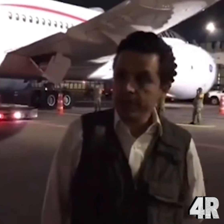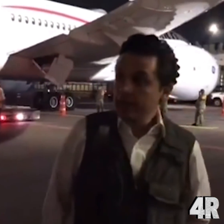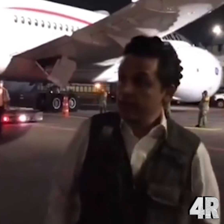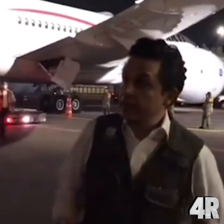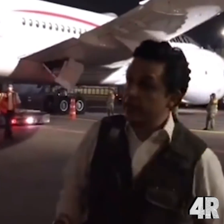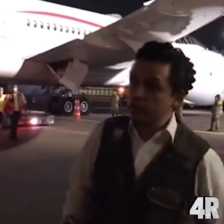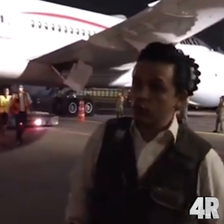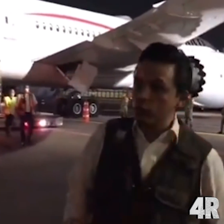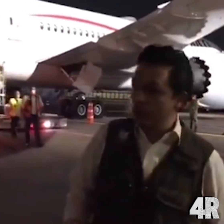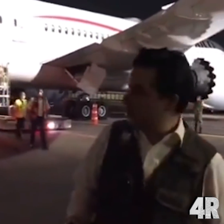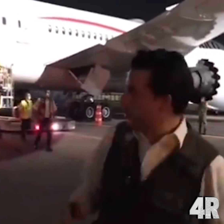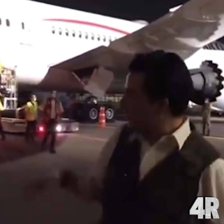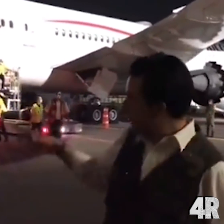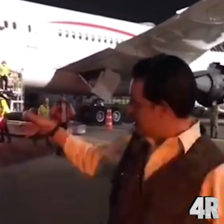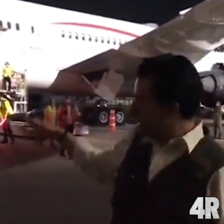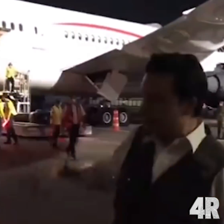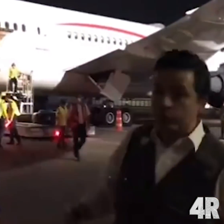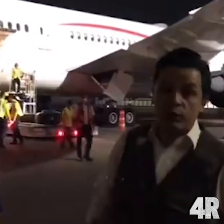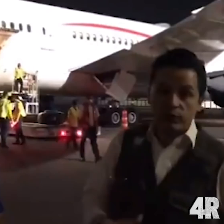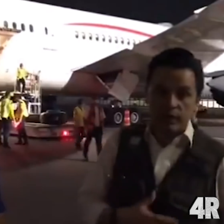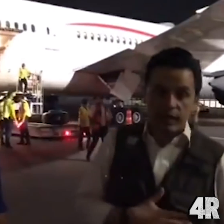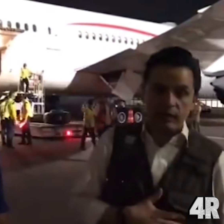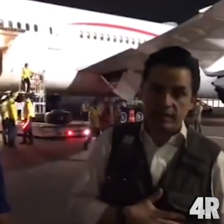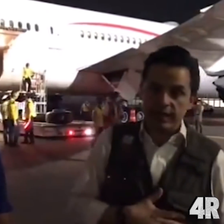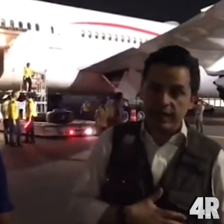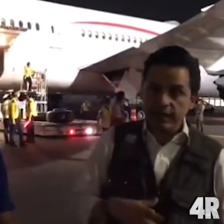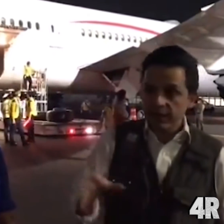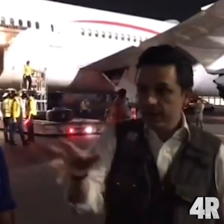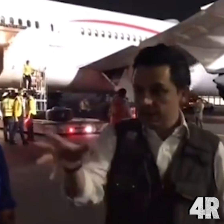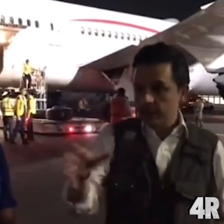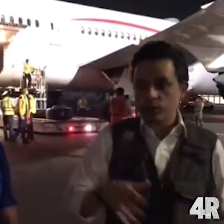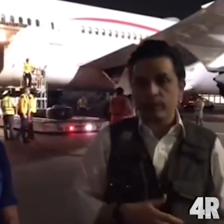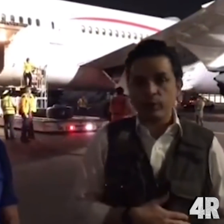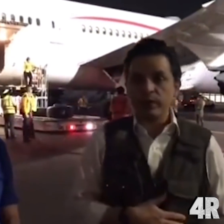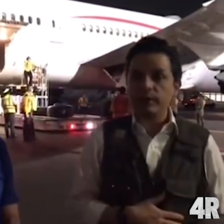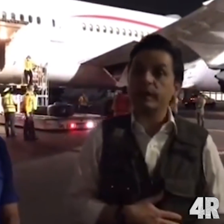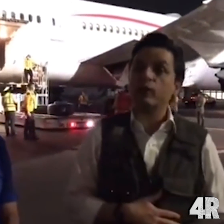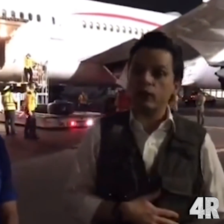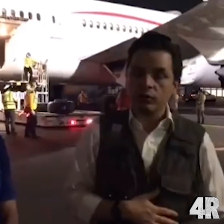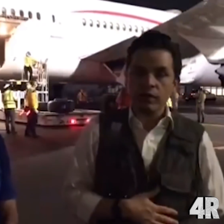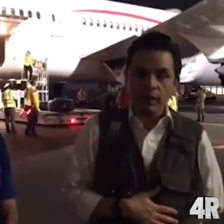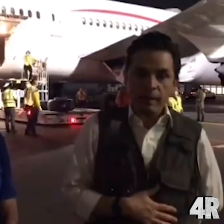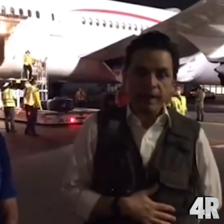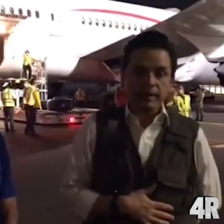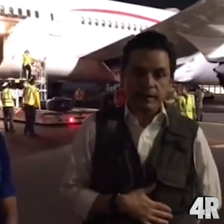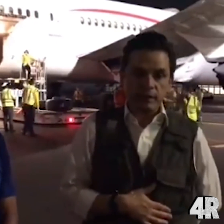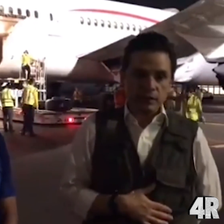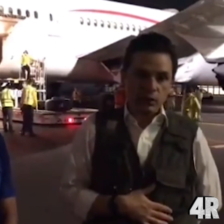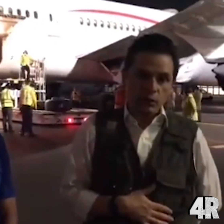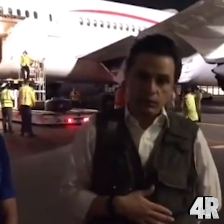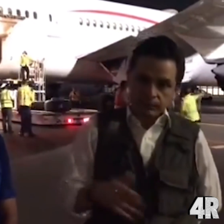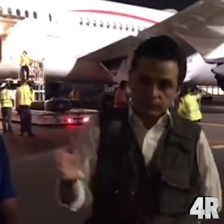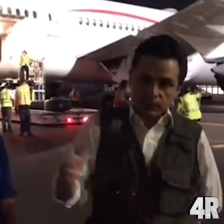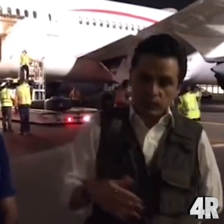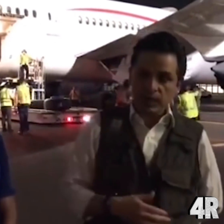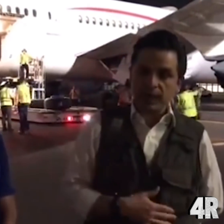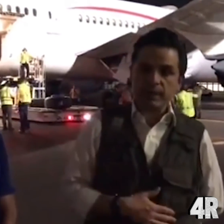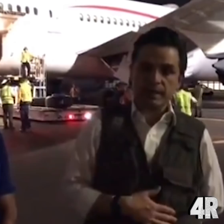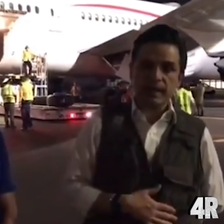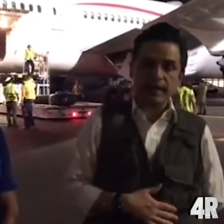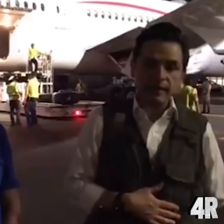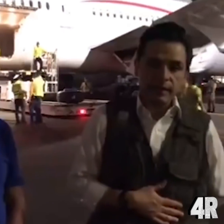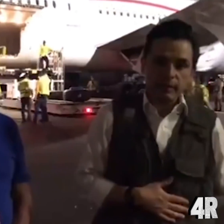Nacional. En el caso nuestro, además del apoyo que nos ha dado la Sedena, estamos apoyando también con parte de